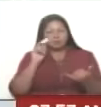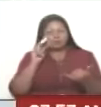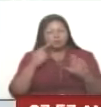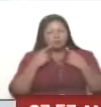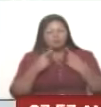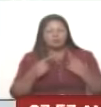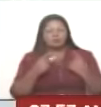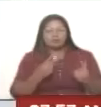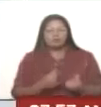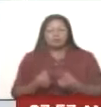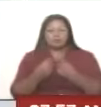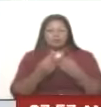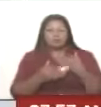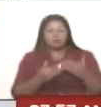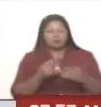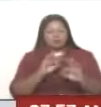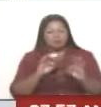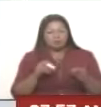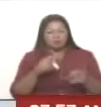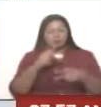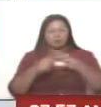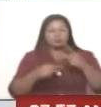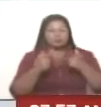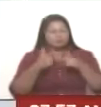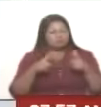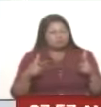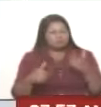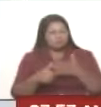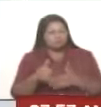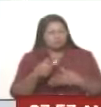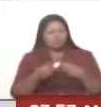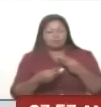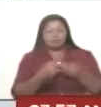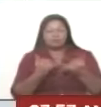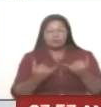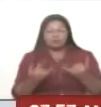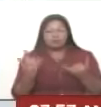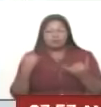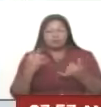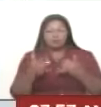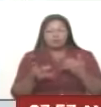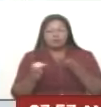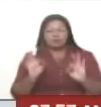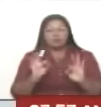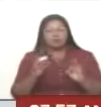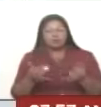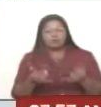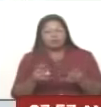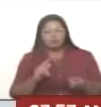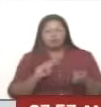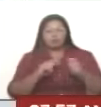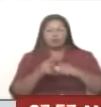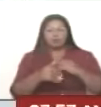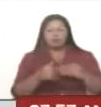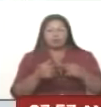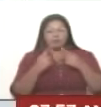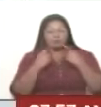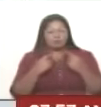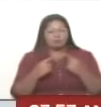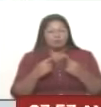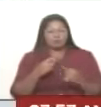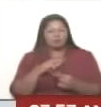beneficios de la economía, que está en un proceso expansivo, no lo va a detener nada ni nadie, se traduzcan en beneficios